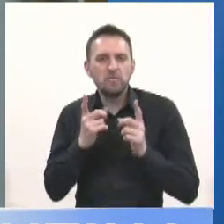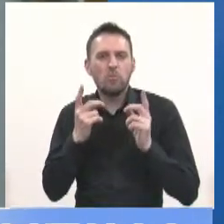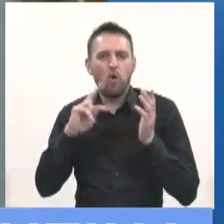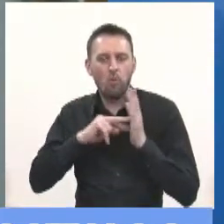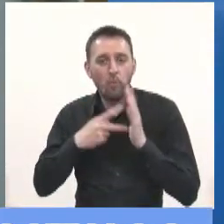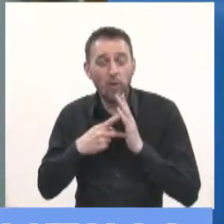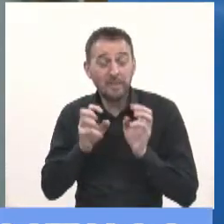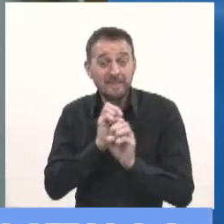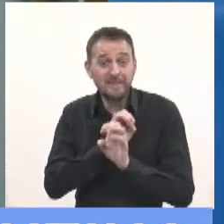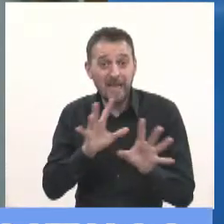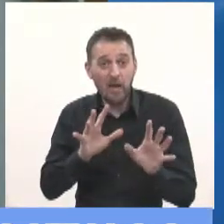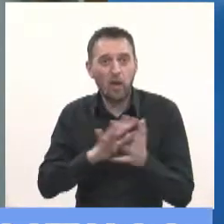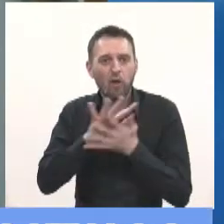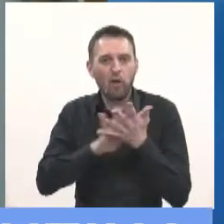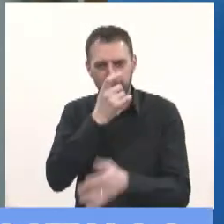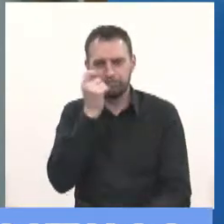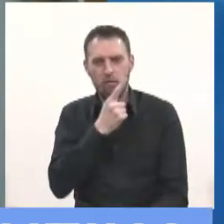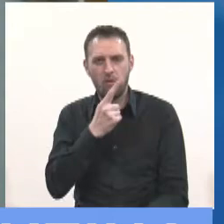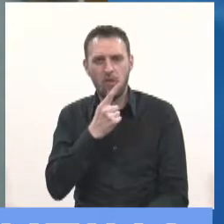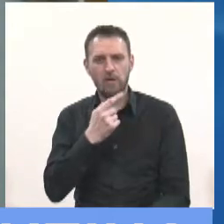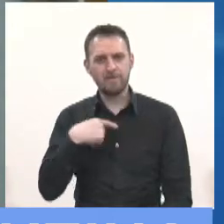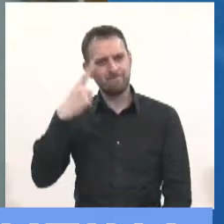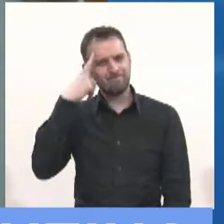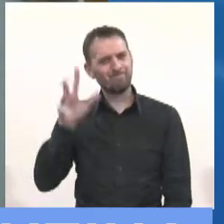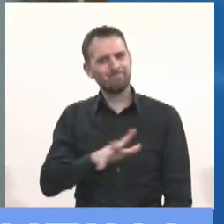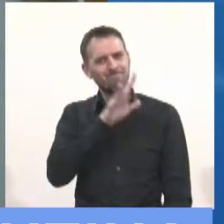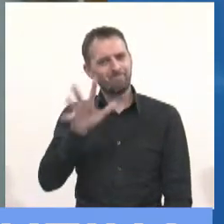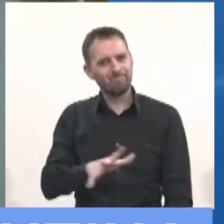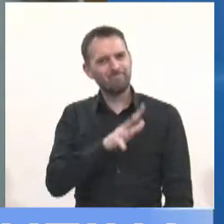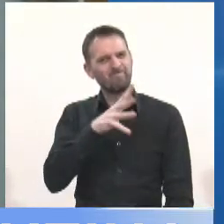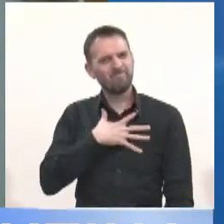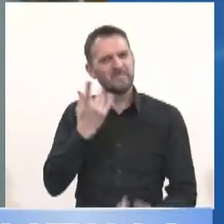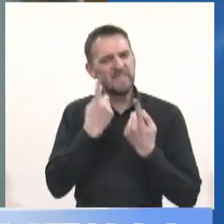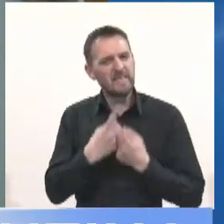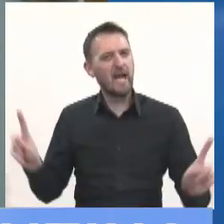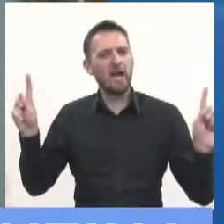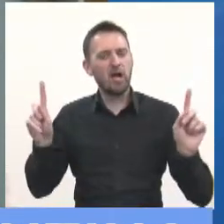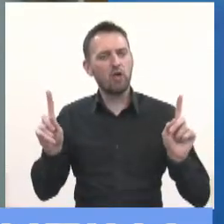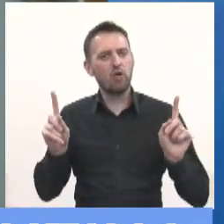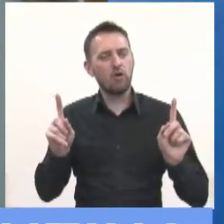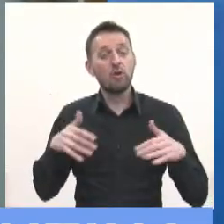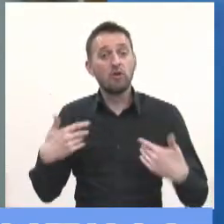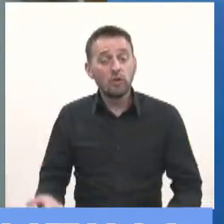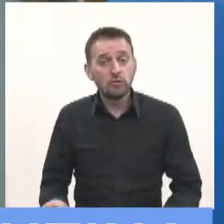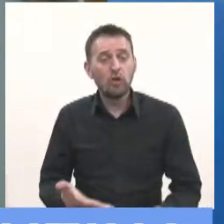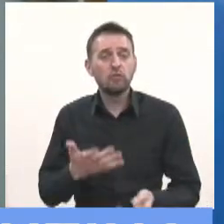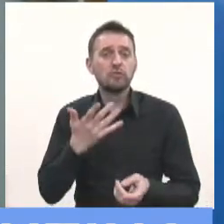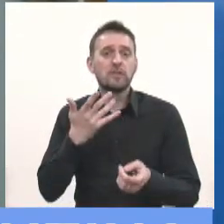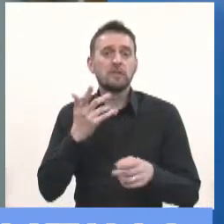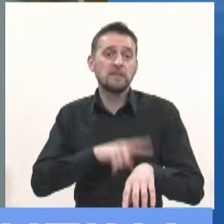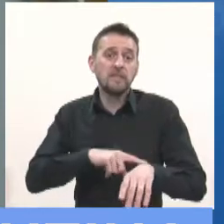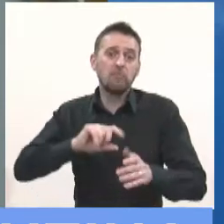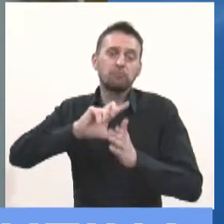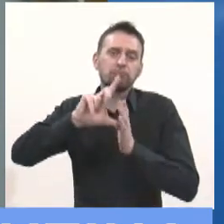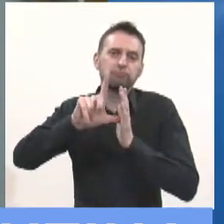problema se hubiese resuelto rápidamente. Y inclusive hubiésemos hasta sospechado. Entonces, después de todo este